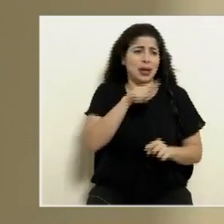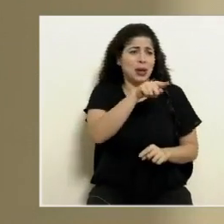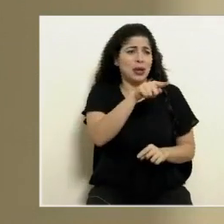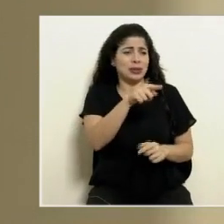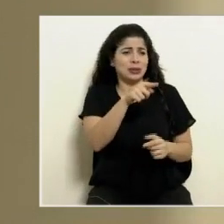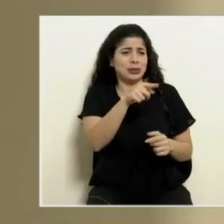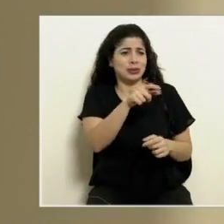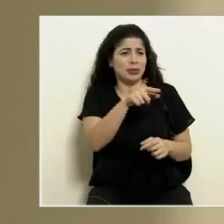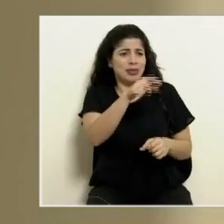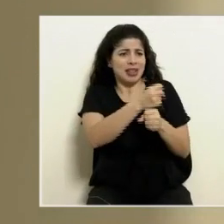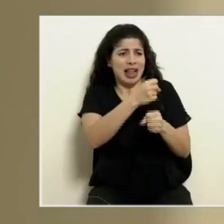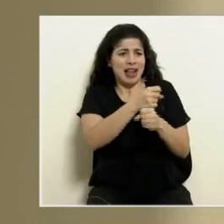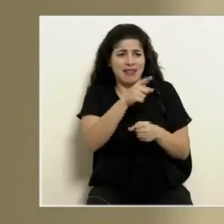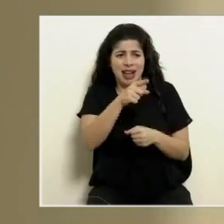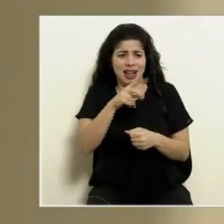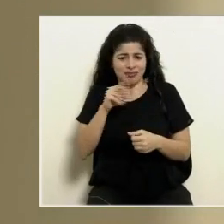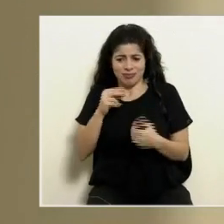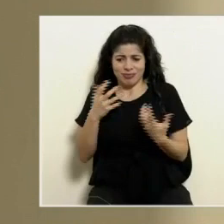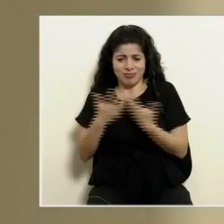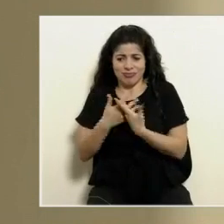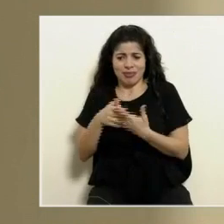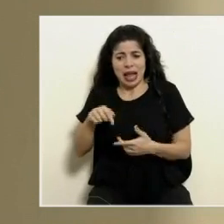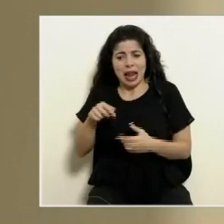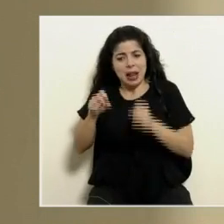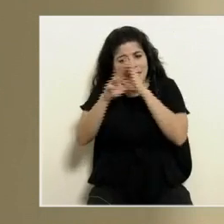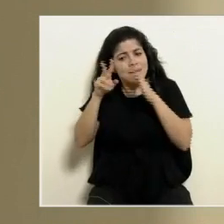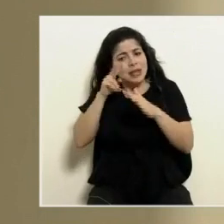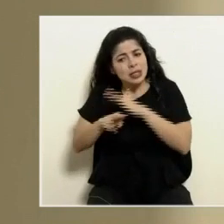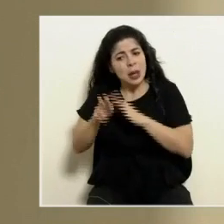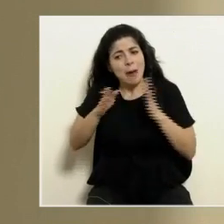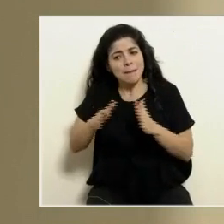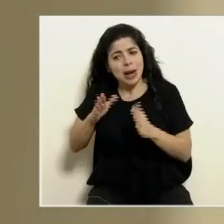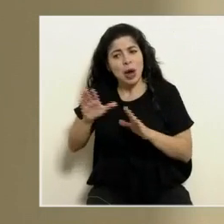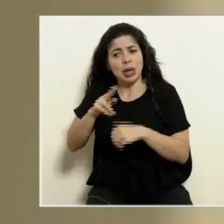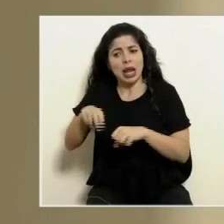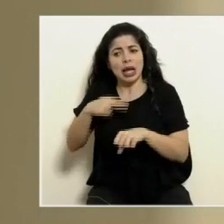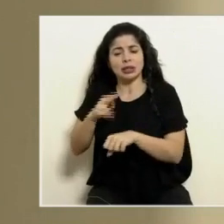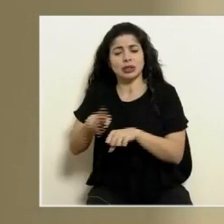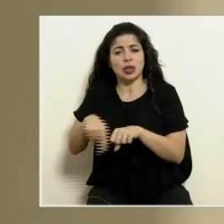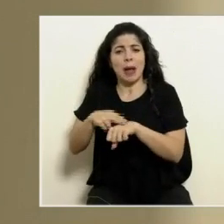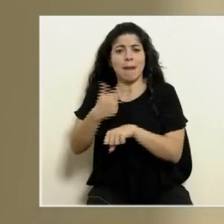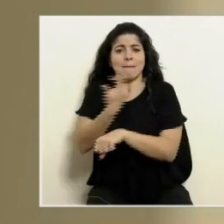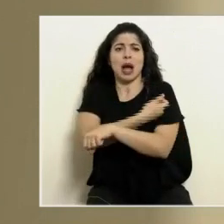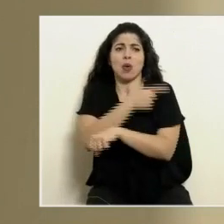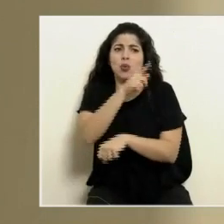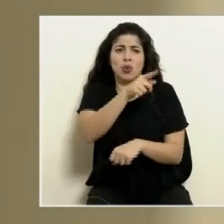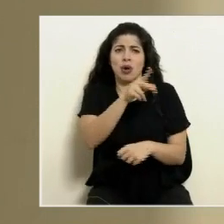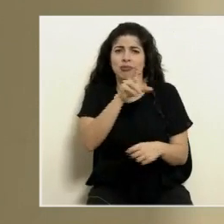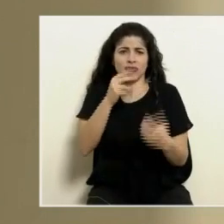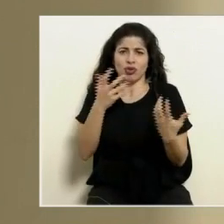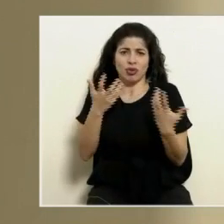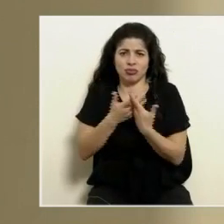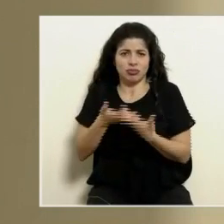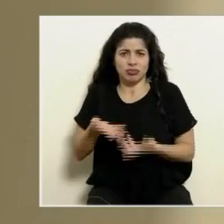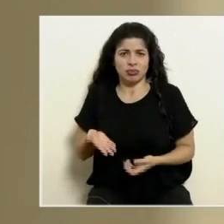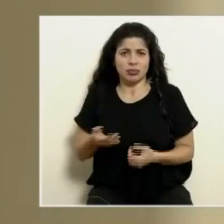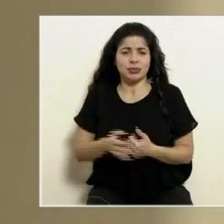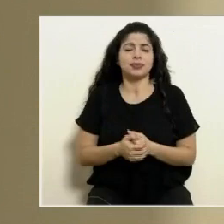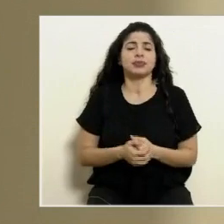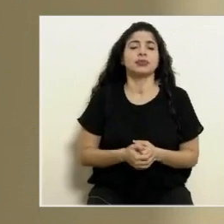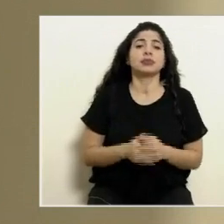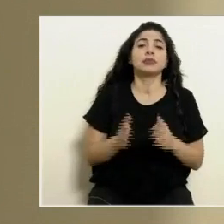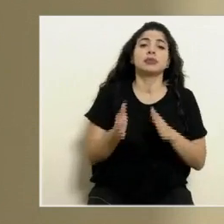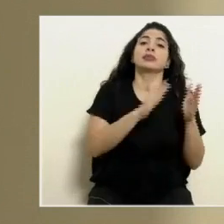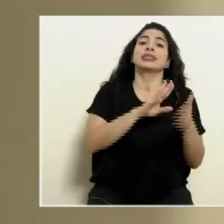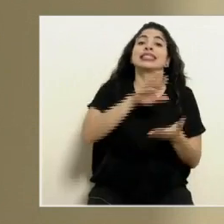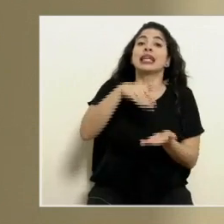la competencia, era directo la visión que tiene la Comisión Nacional de Vacunación. Y con respecto a los centros privados, en